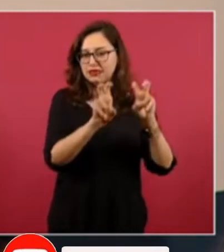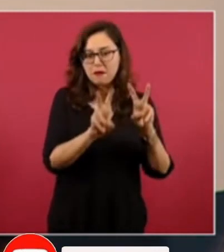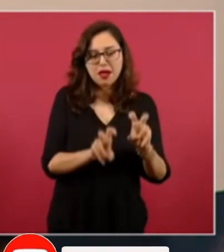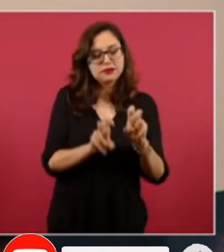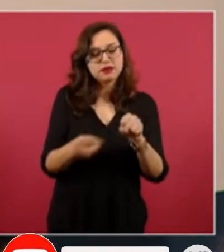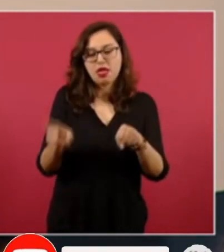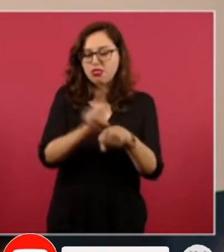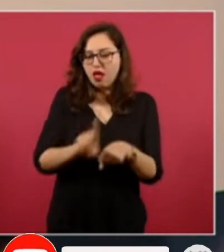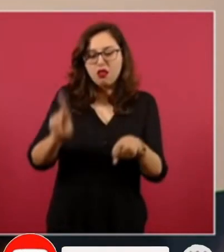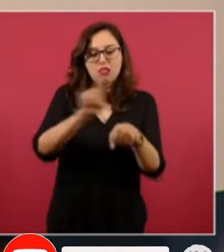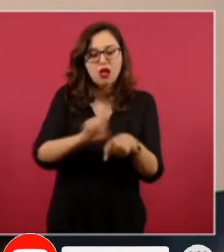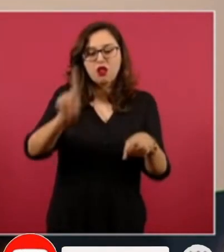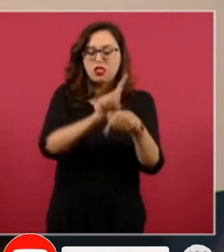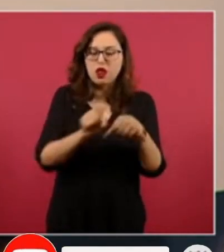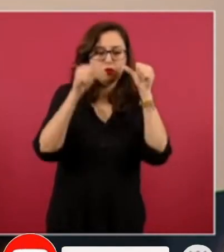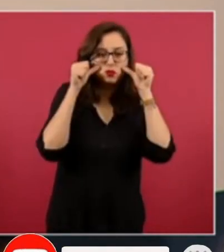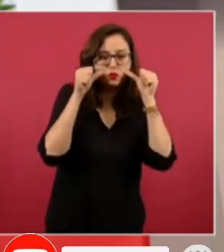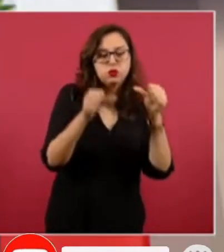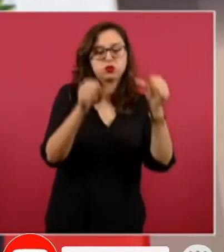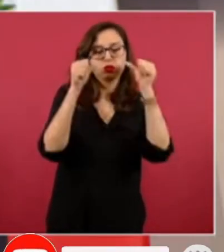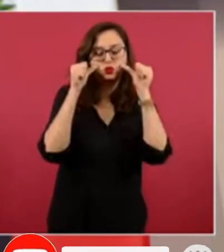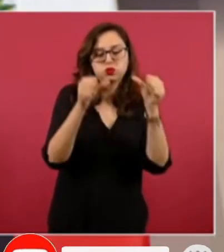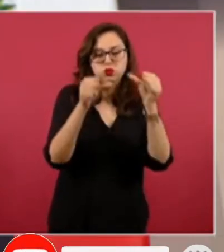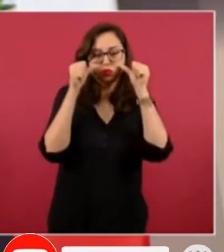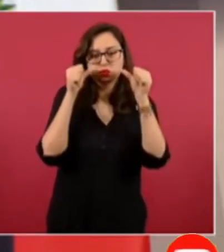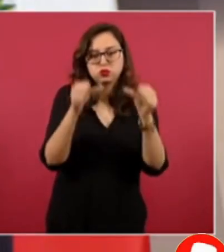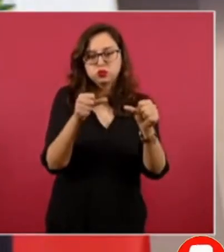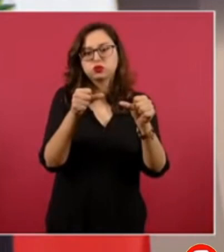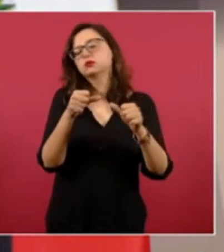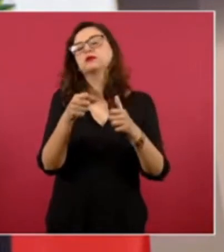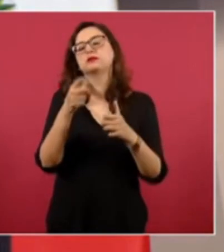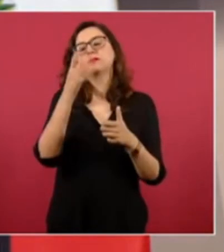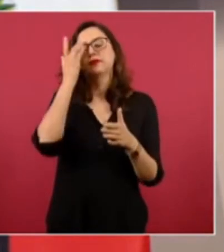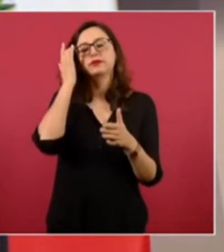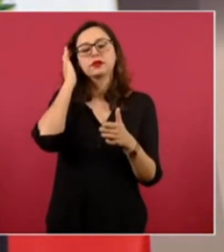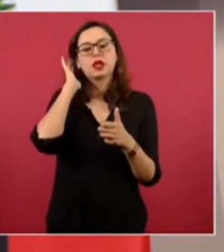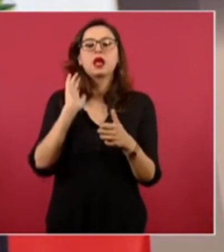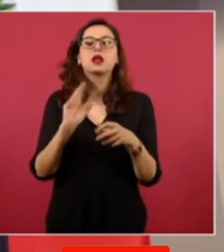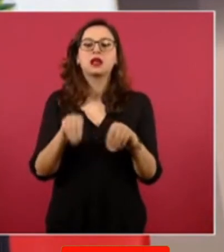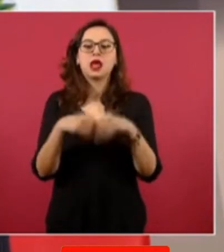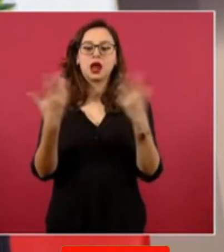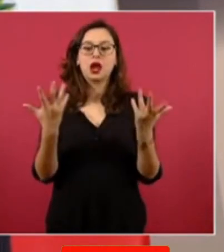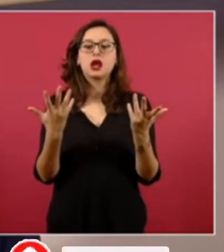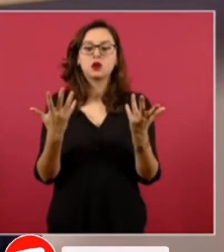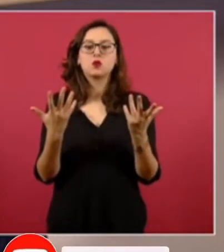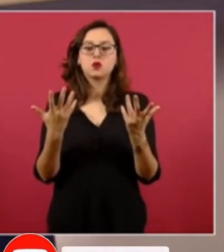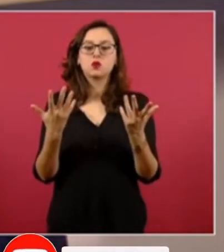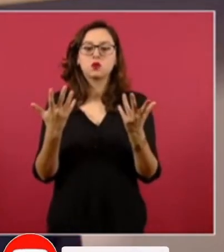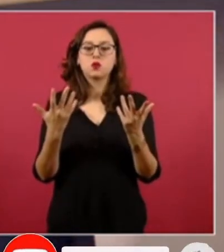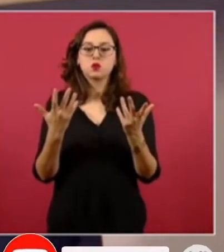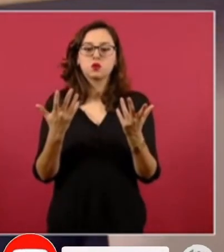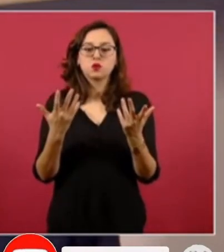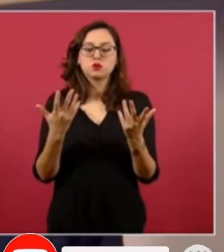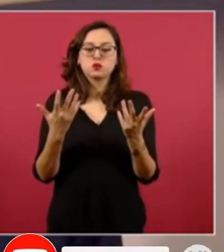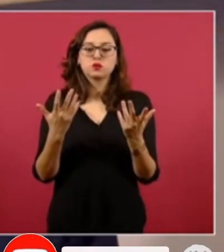cómo andamos. Desde luego, soy pendiente de la